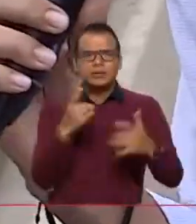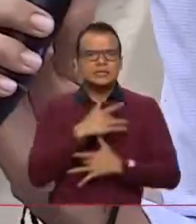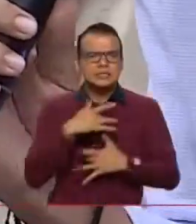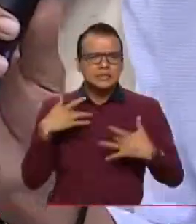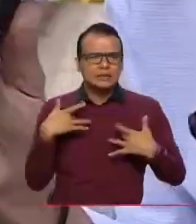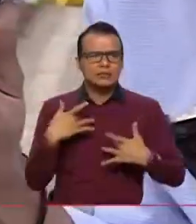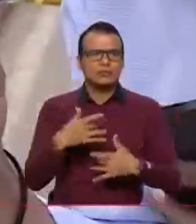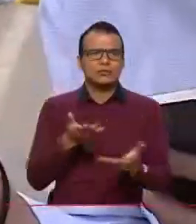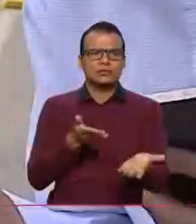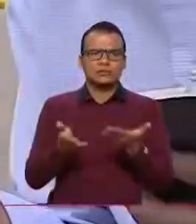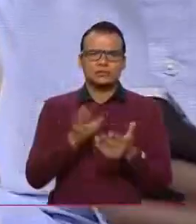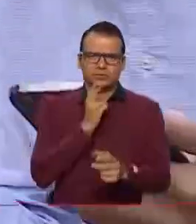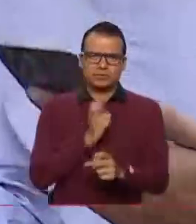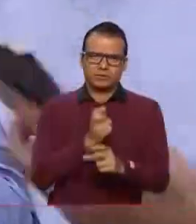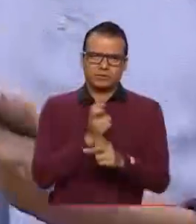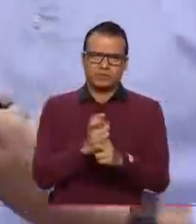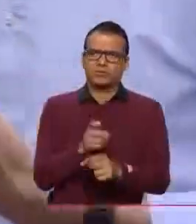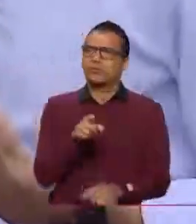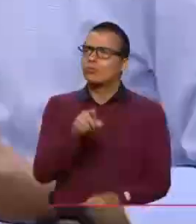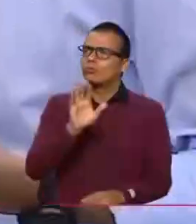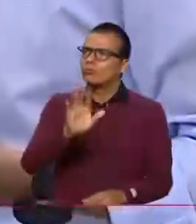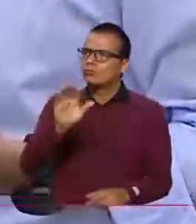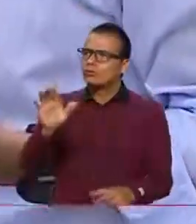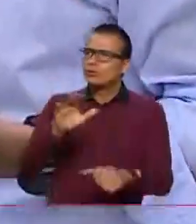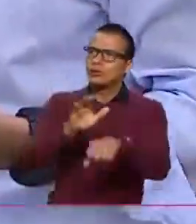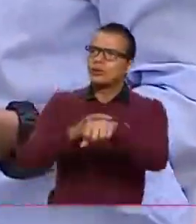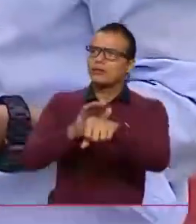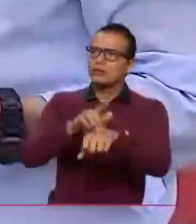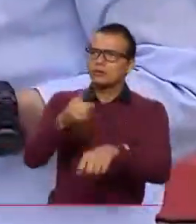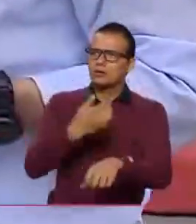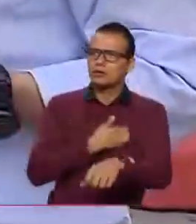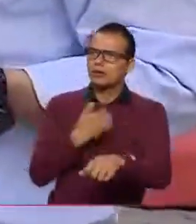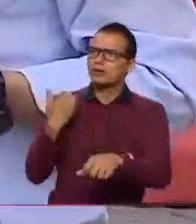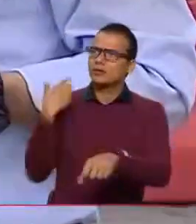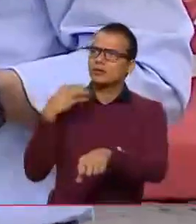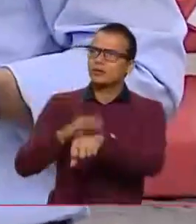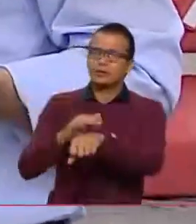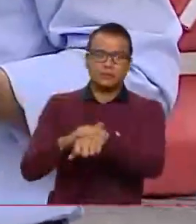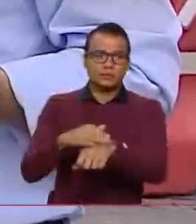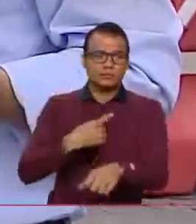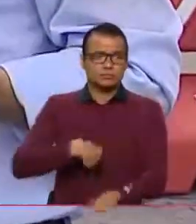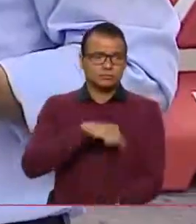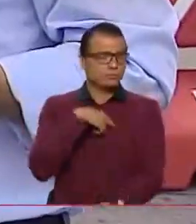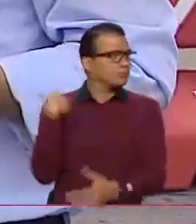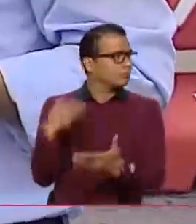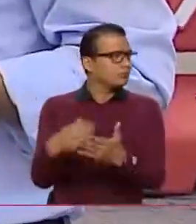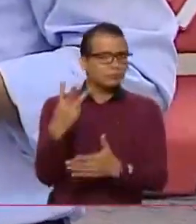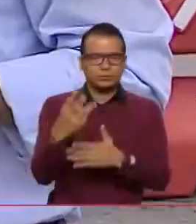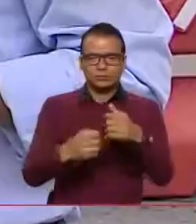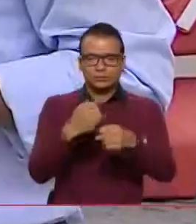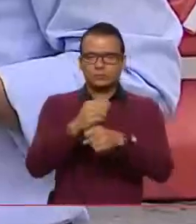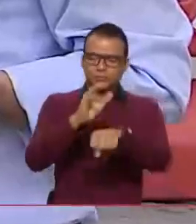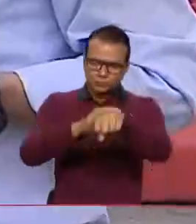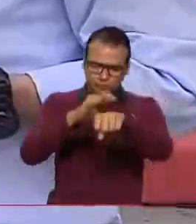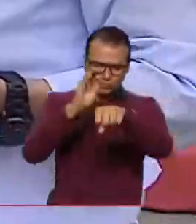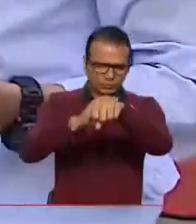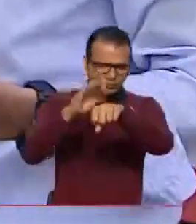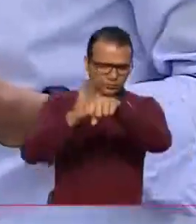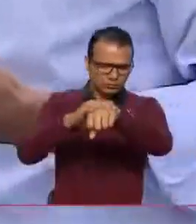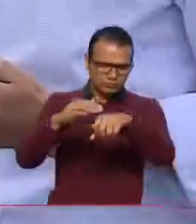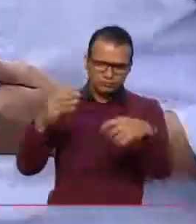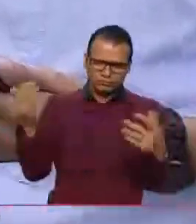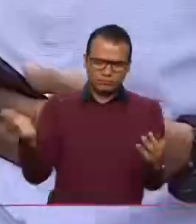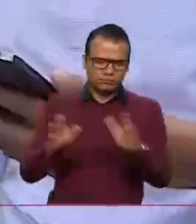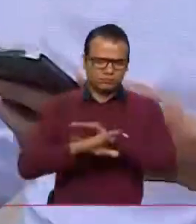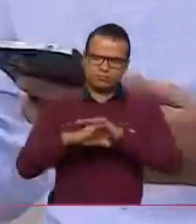¿Qué solicitudes le han hecho ustedes como comunidad a la administración? A la administración, desde hace 3 años le venimos diciendo lo mismo, no queremos